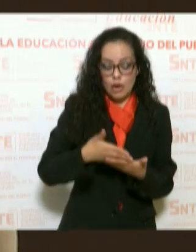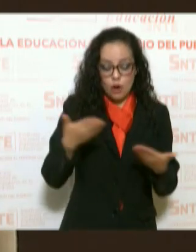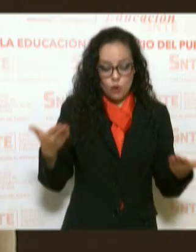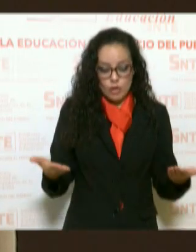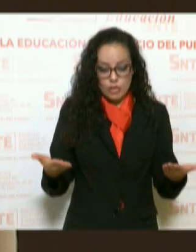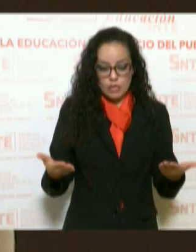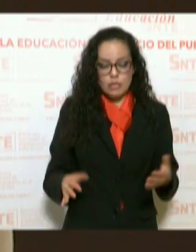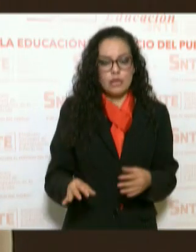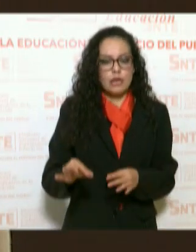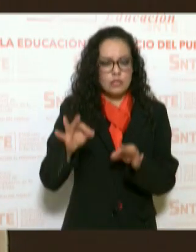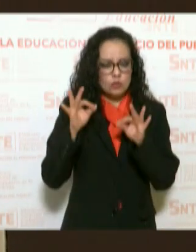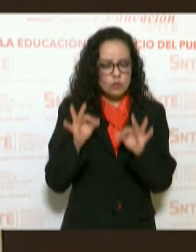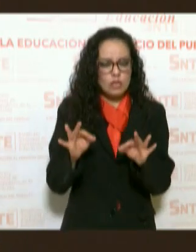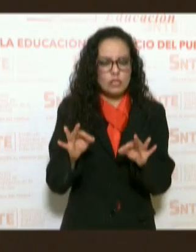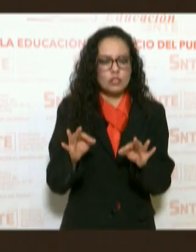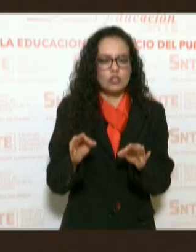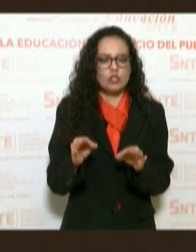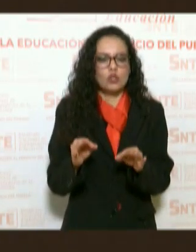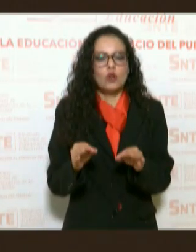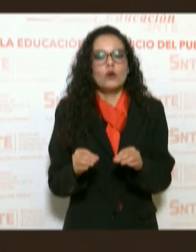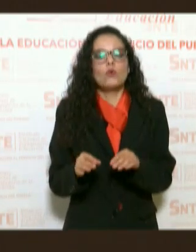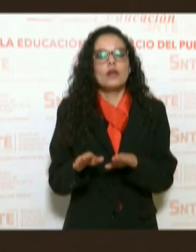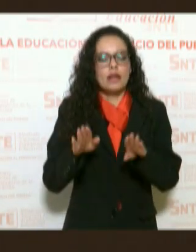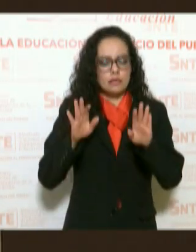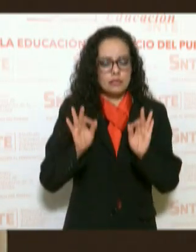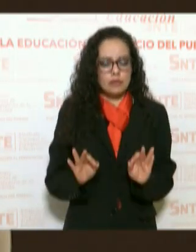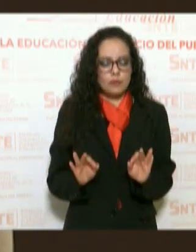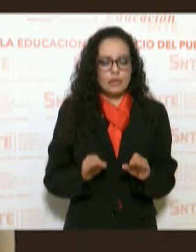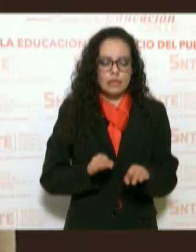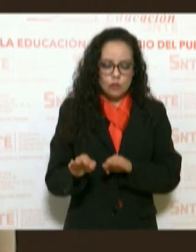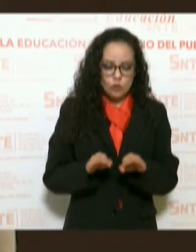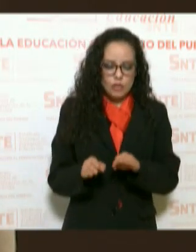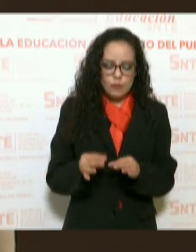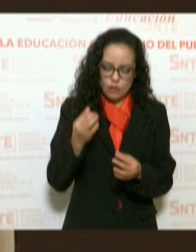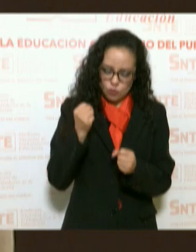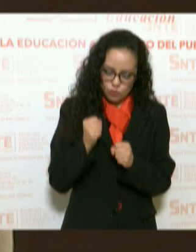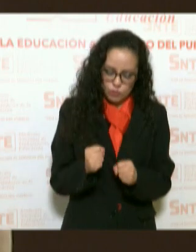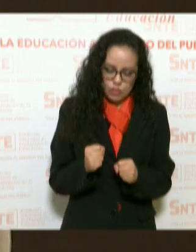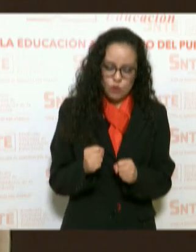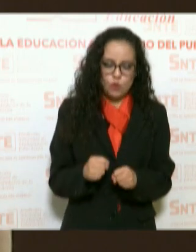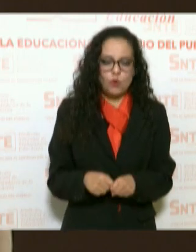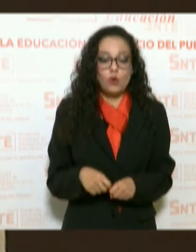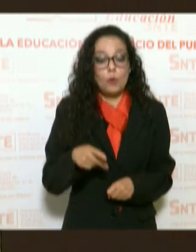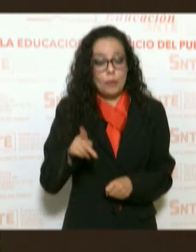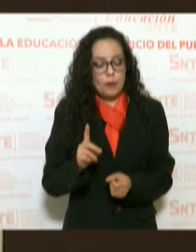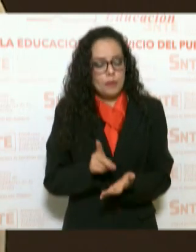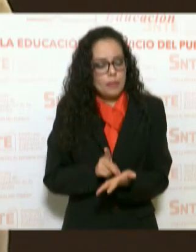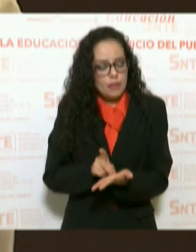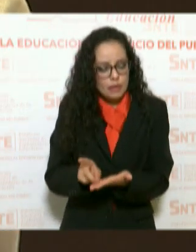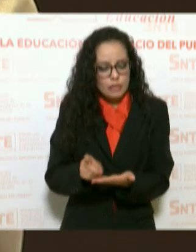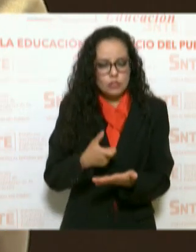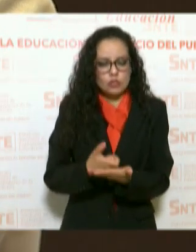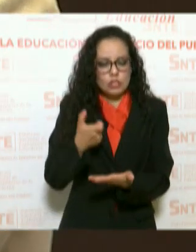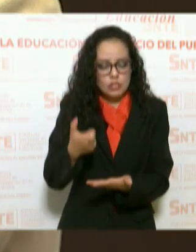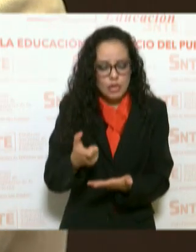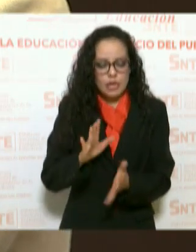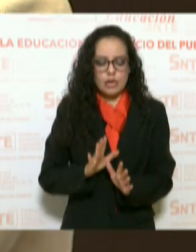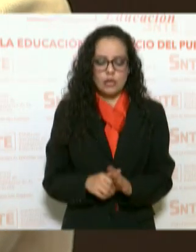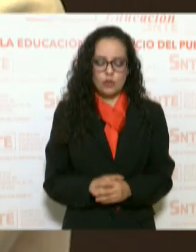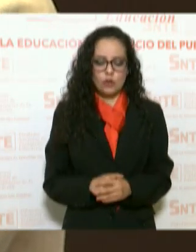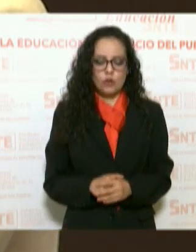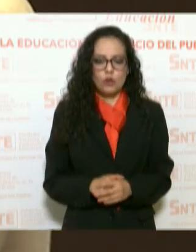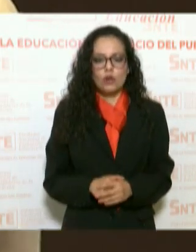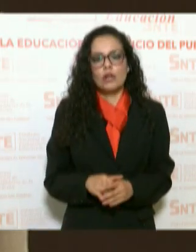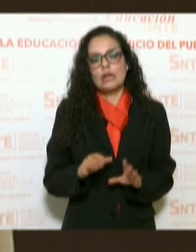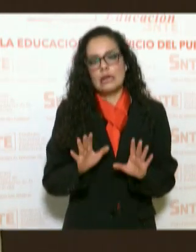no solo estabilidad y seguridad laboral, sino también salarios, beneficios y derechos. Por supuesto, colegas,